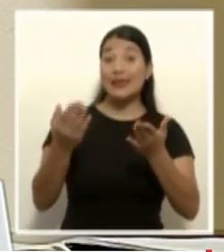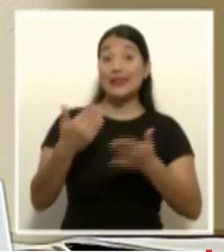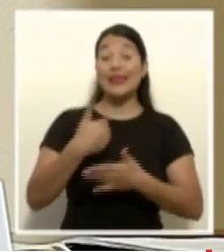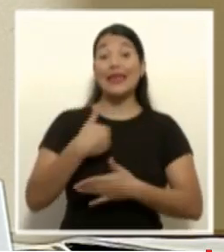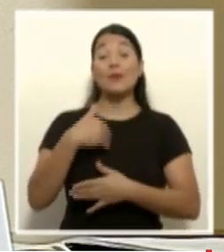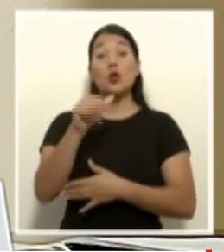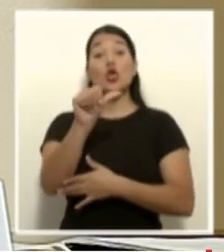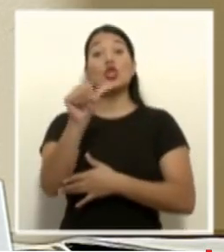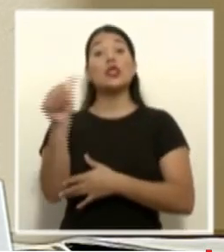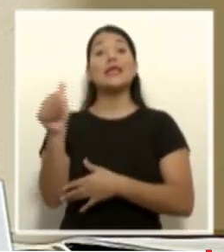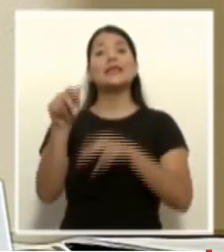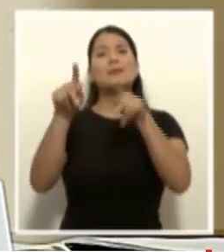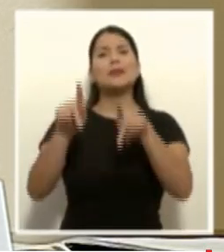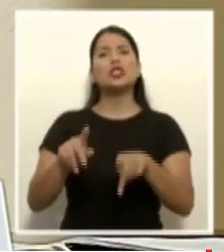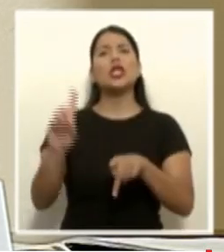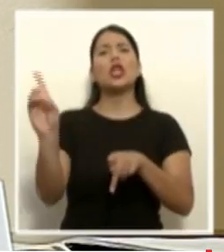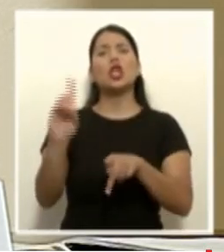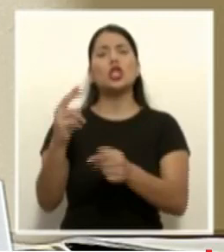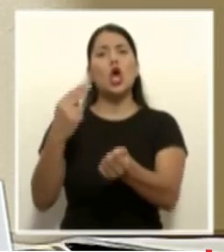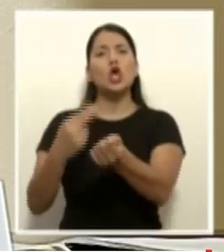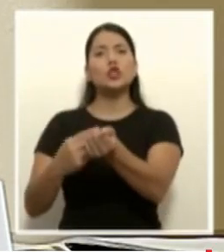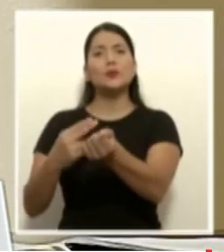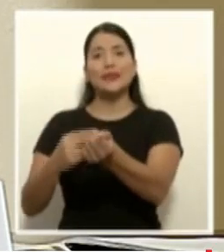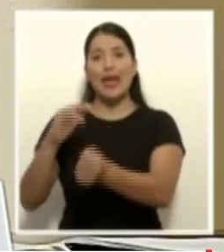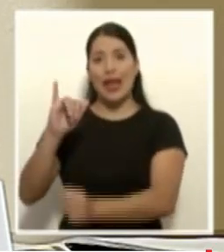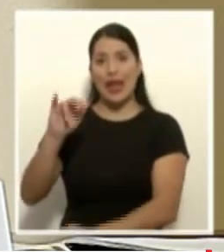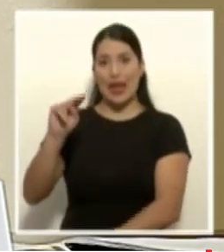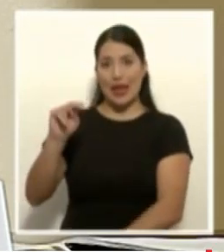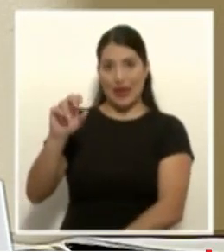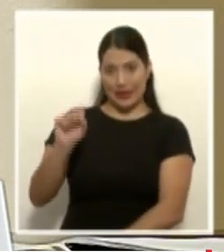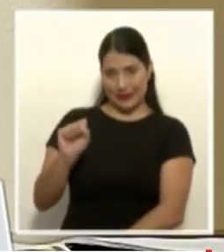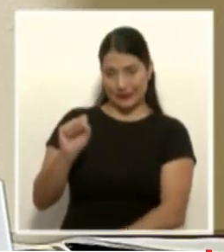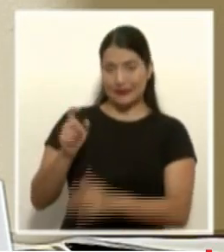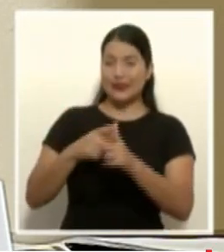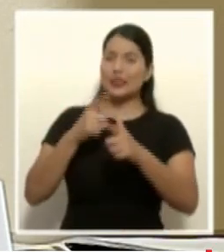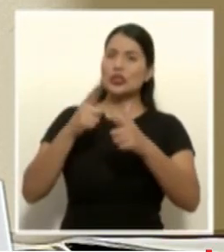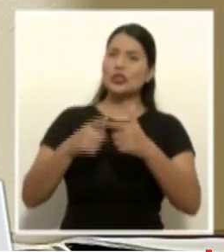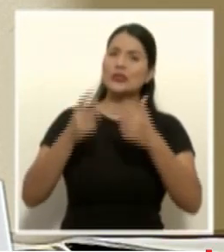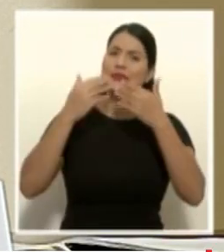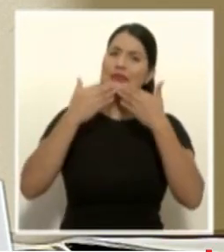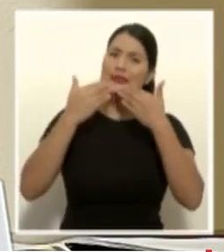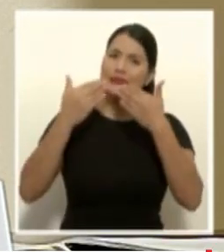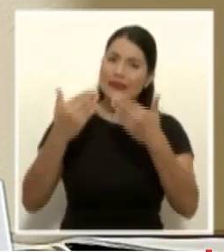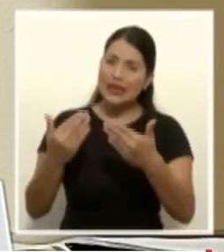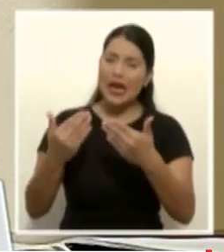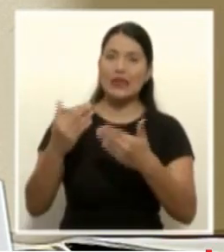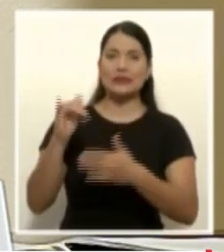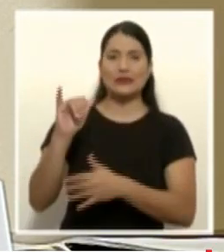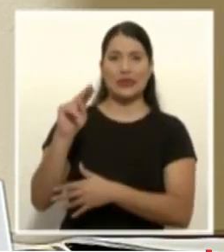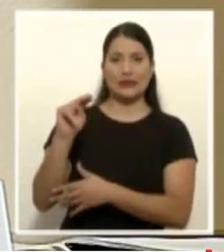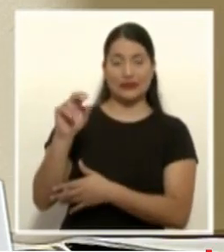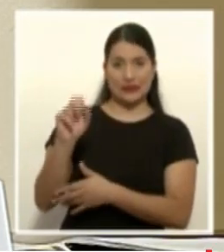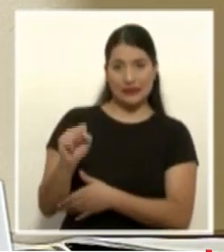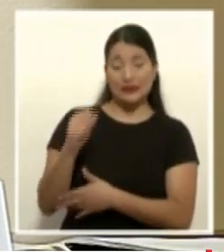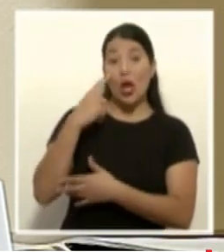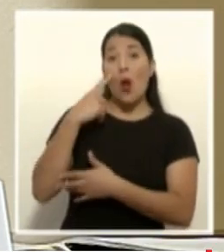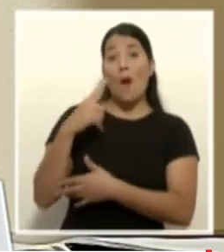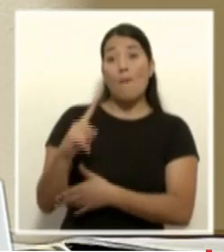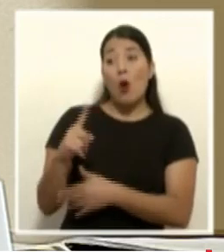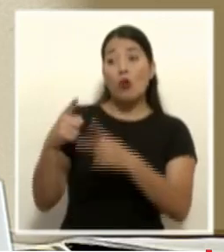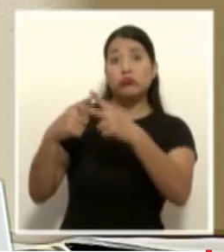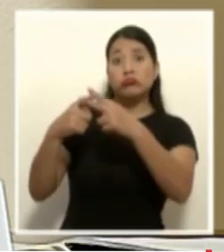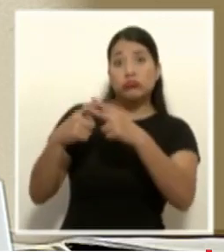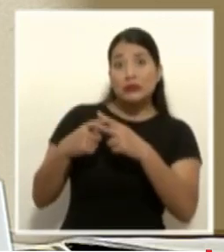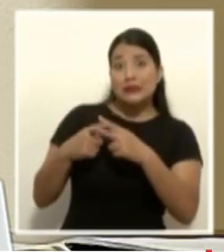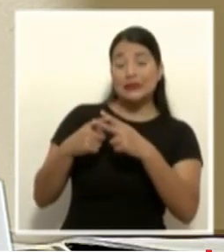el Hospital del Trauma. Así que agradecemos la disposición del INS de poner a